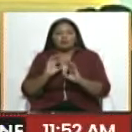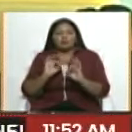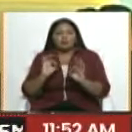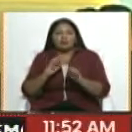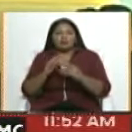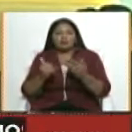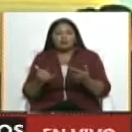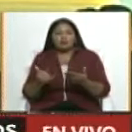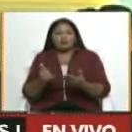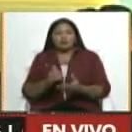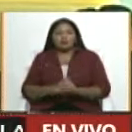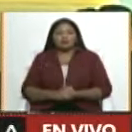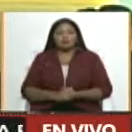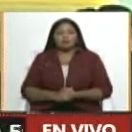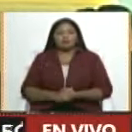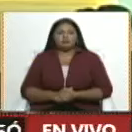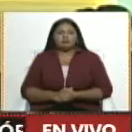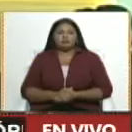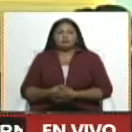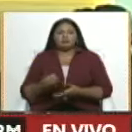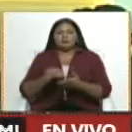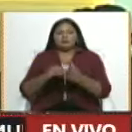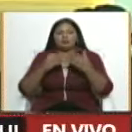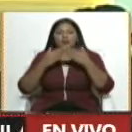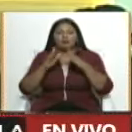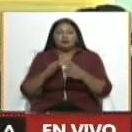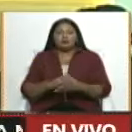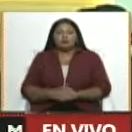nosotros puede nuevamente reabrirlo, sino que